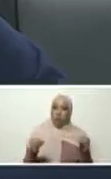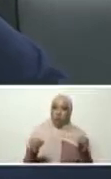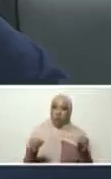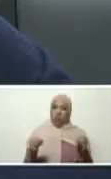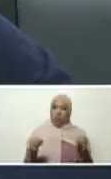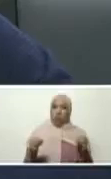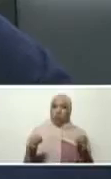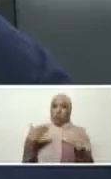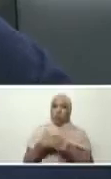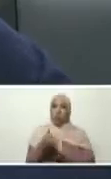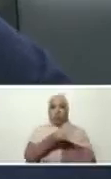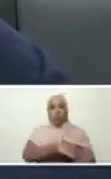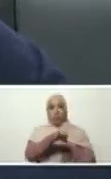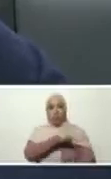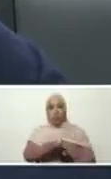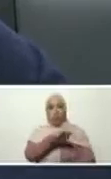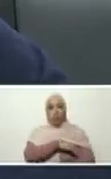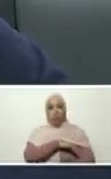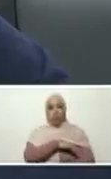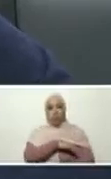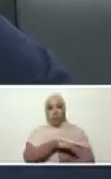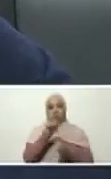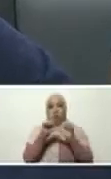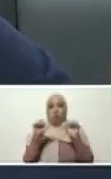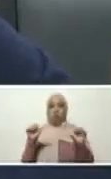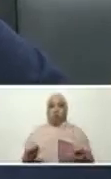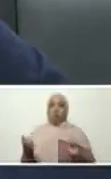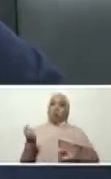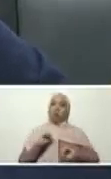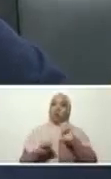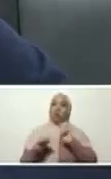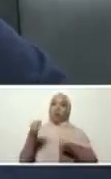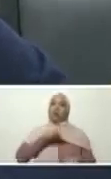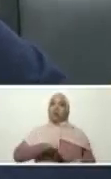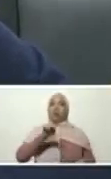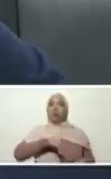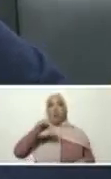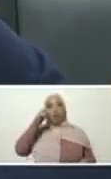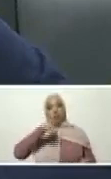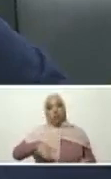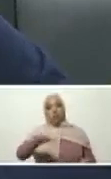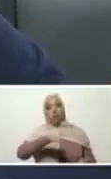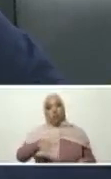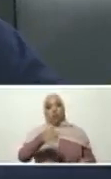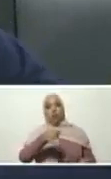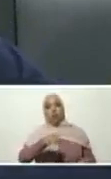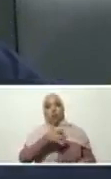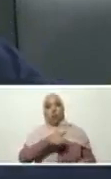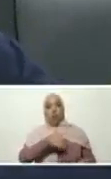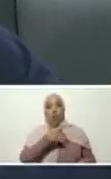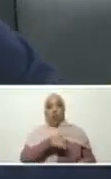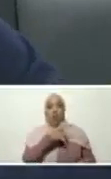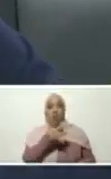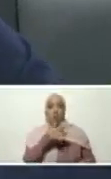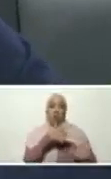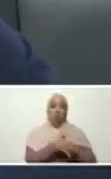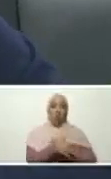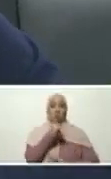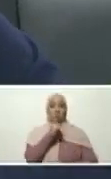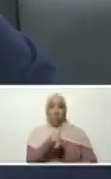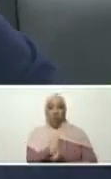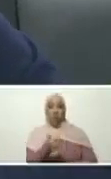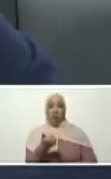ingredientes del tema social, del sistema de protección social del pueblo, ¿no? Que a veces sentimos desde las comunas que andan por otro lado, que no es justamente